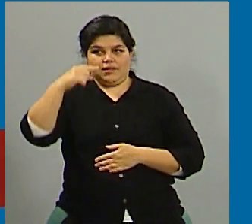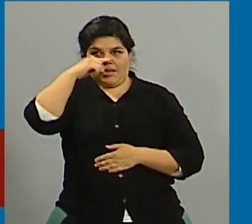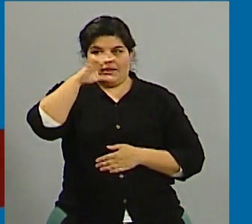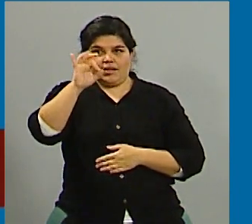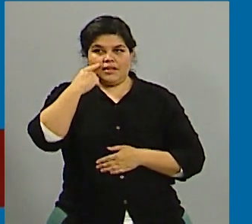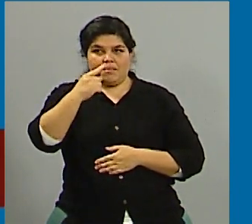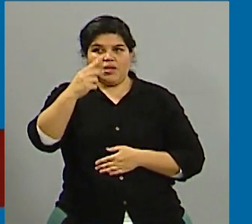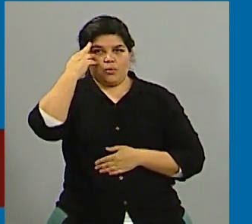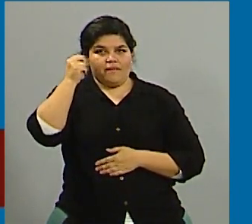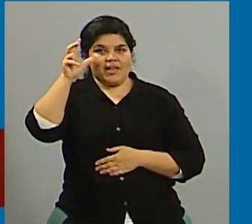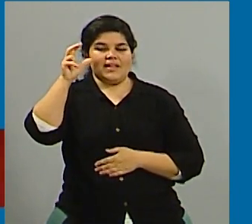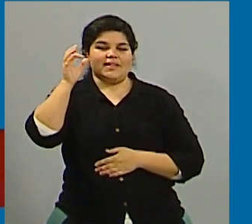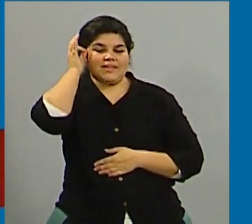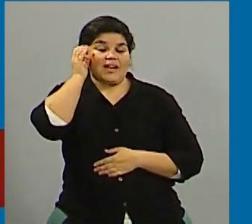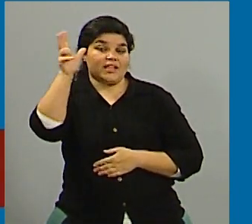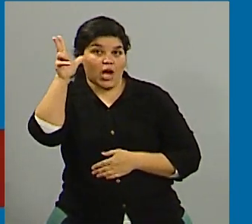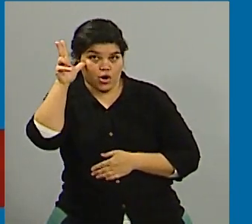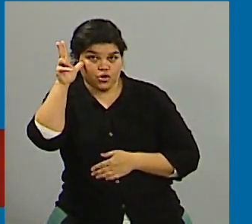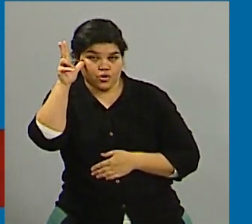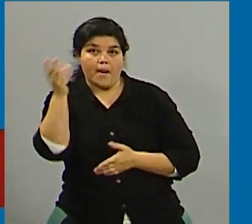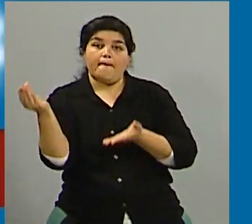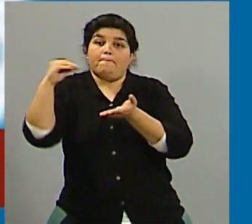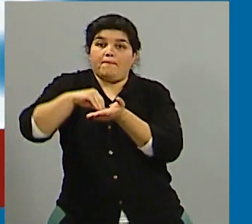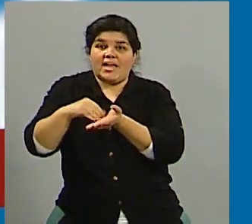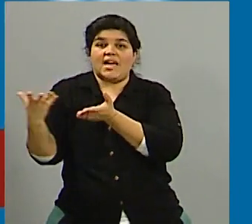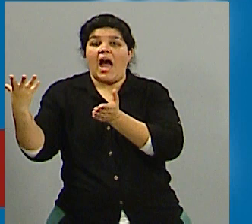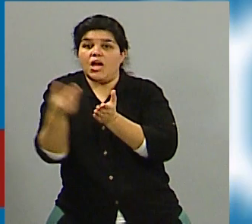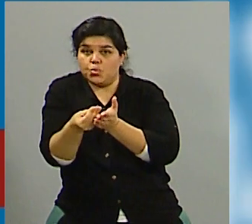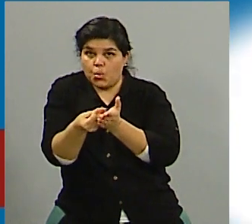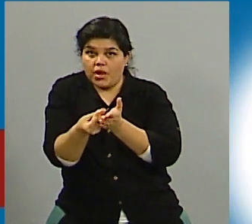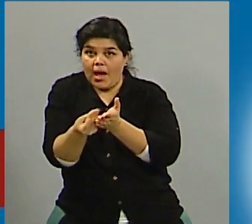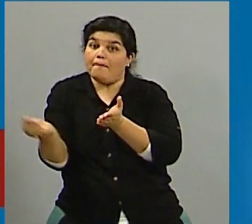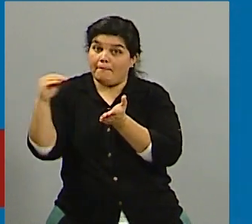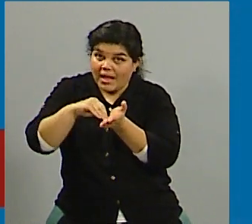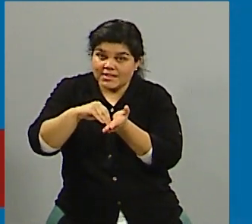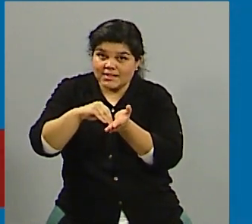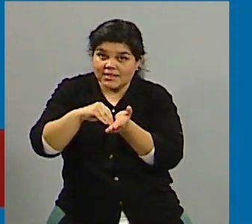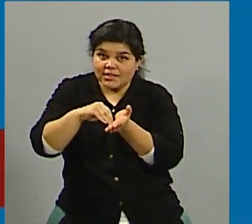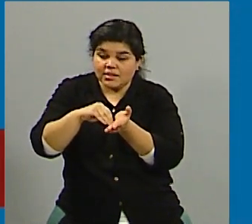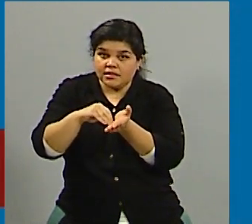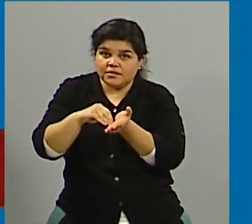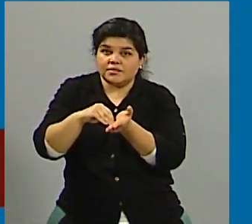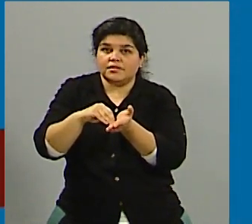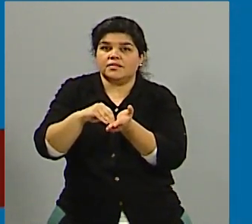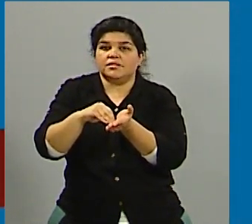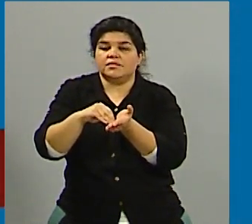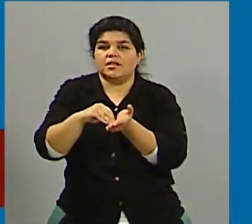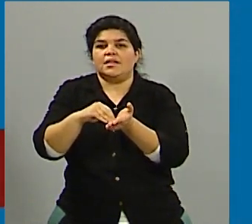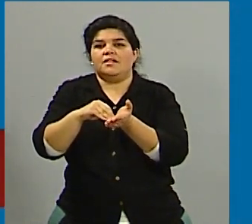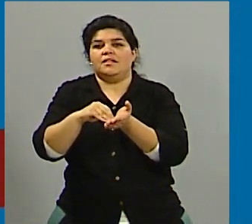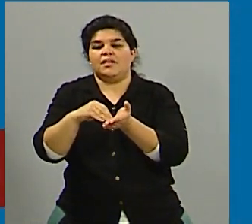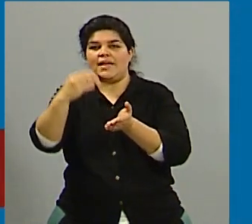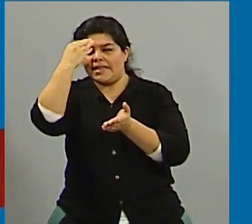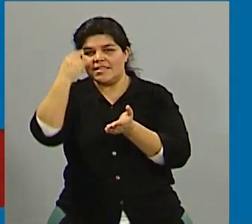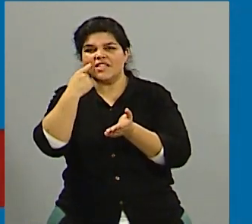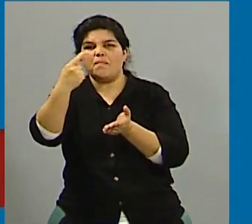70.938 más el refuerzo anunciado para la mínima de 17.000 pesos, habría que sumarle los 15.572 pesos, que es la